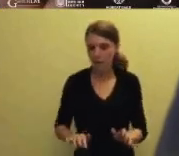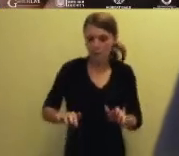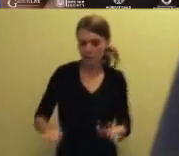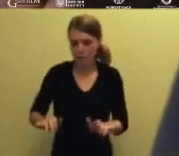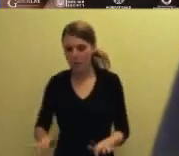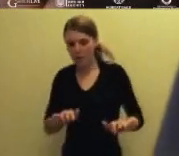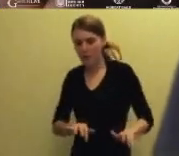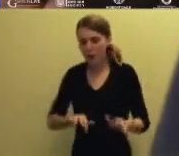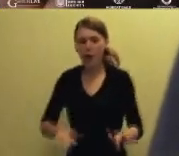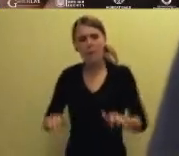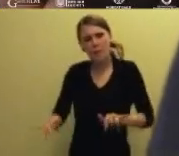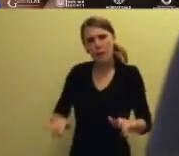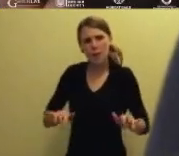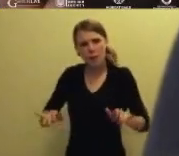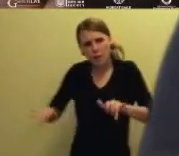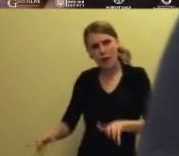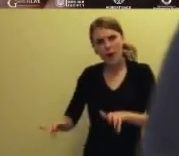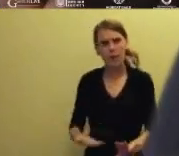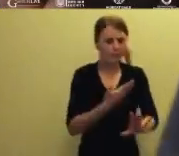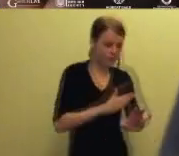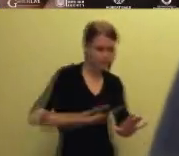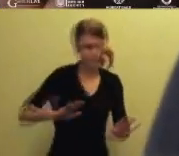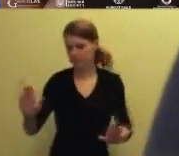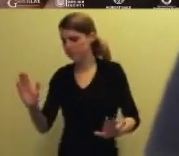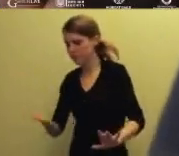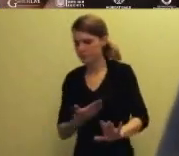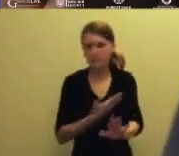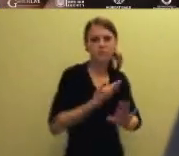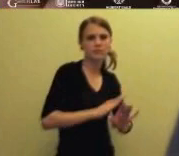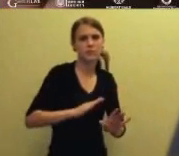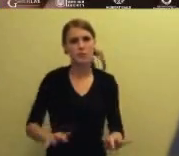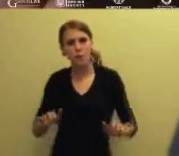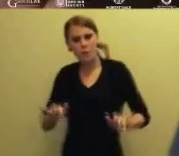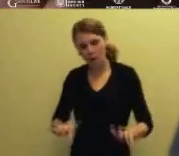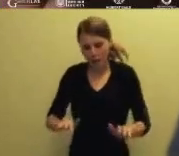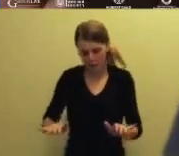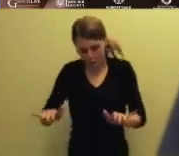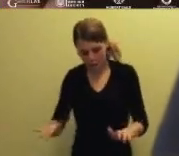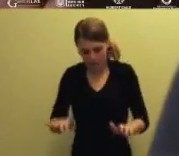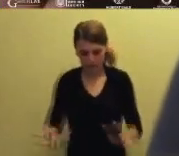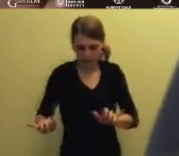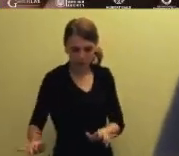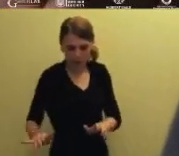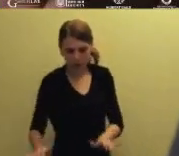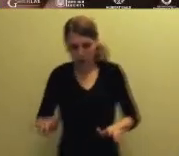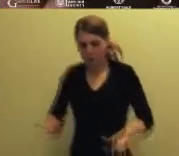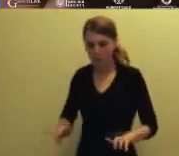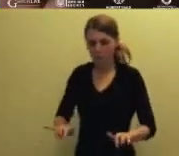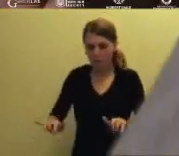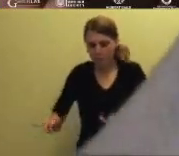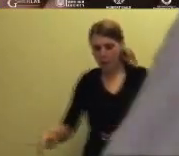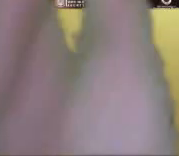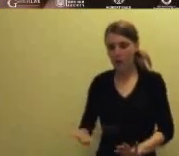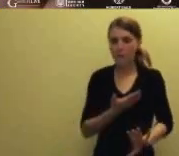ambiente bueno pos-soviético no que tiene en algunas partes de ucrania con ese aspecto tan tan gris tan deprimente cuando es clara la